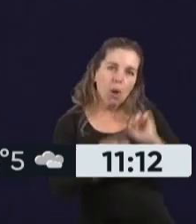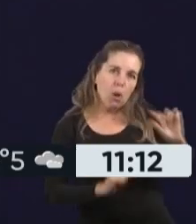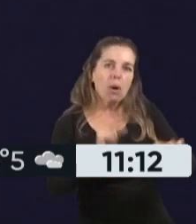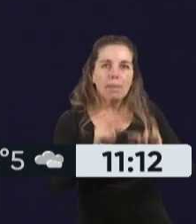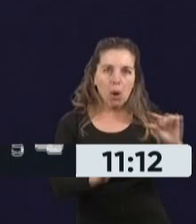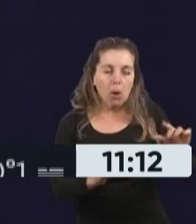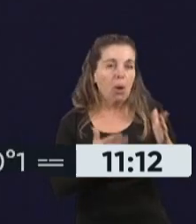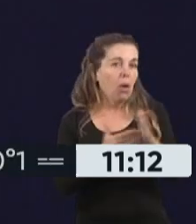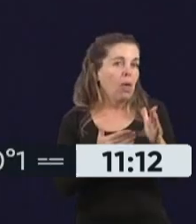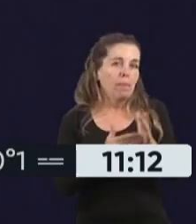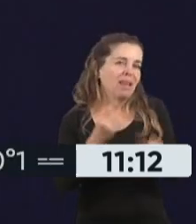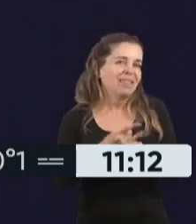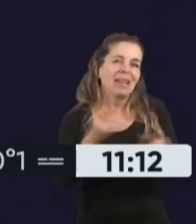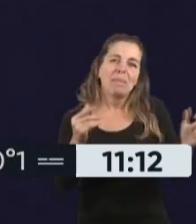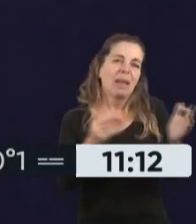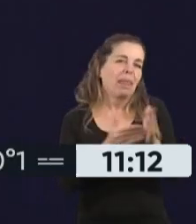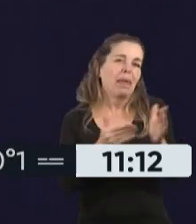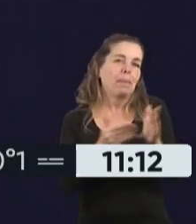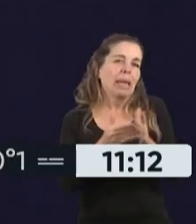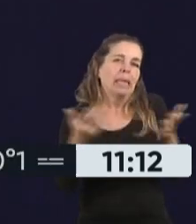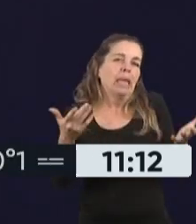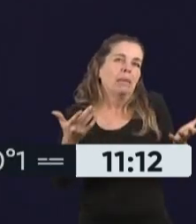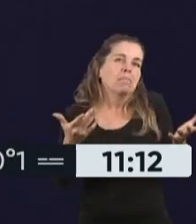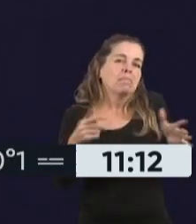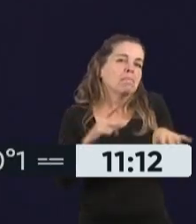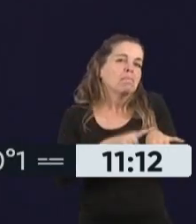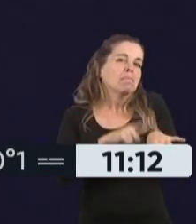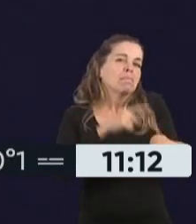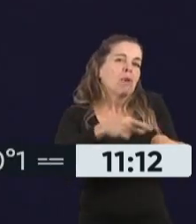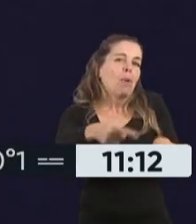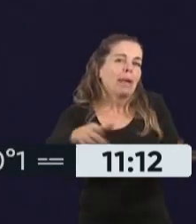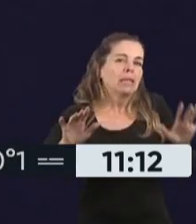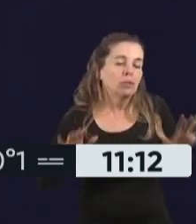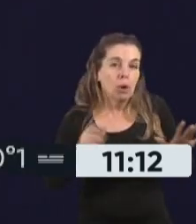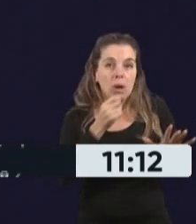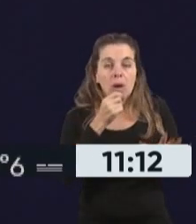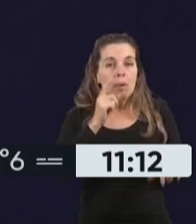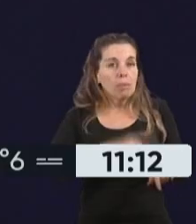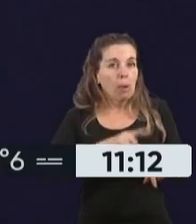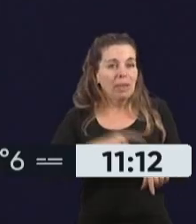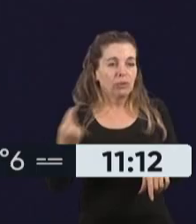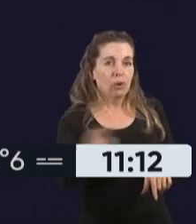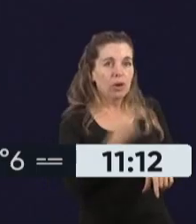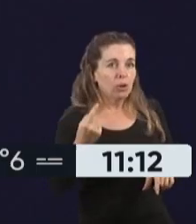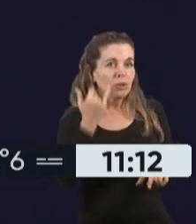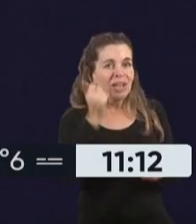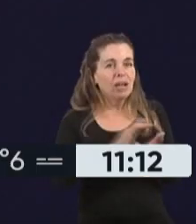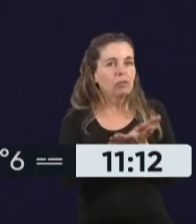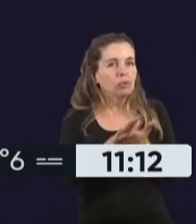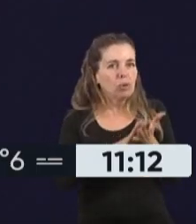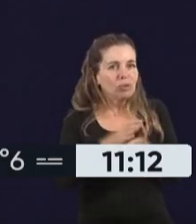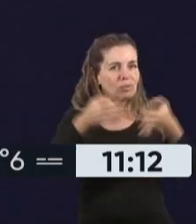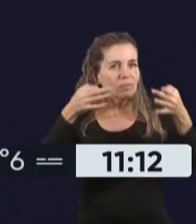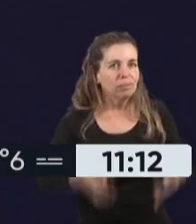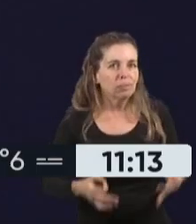vez depende menos de nosotros. Lo que sí te puedo decir es que hasta que nosotros no tengamos resuelto el